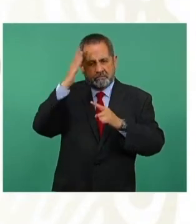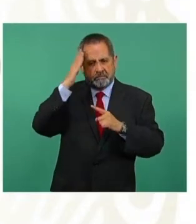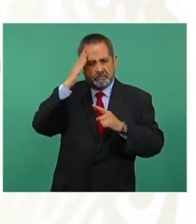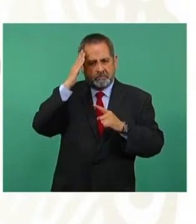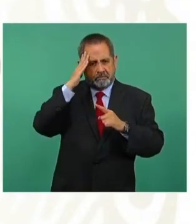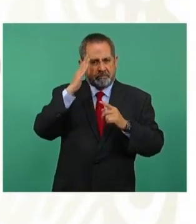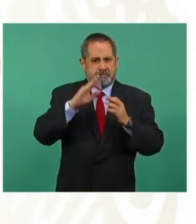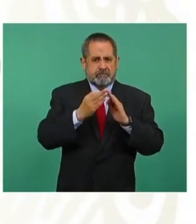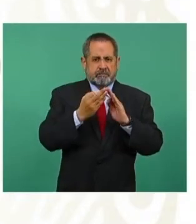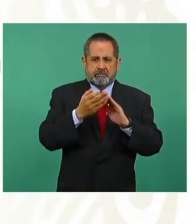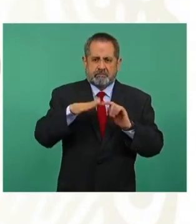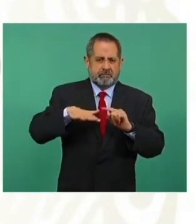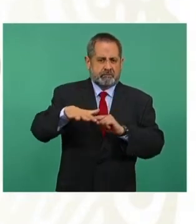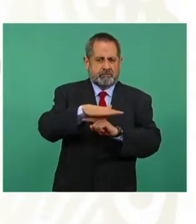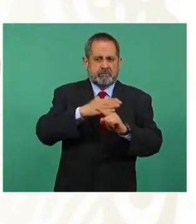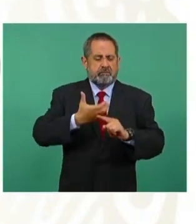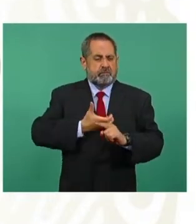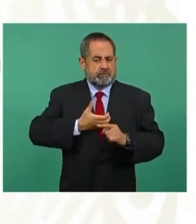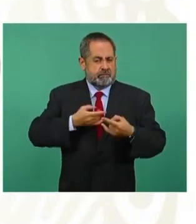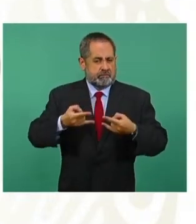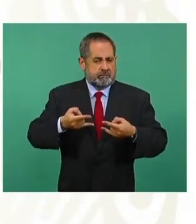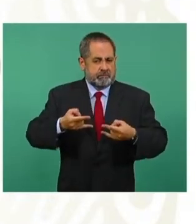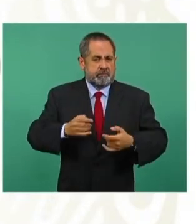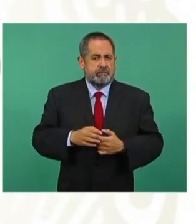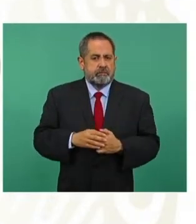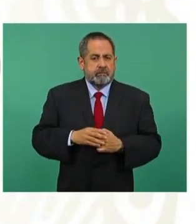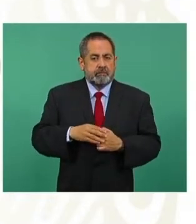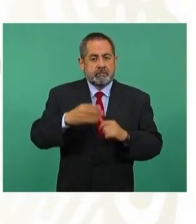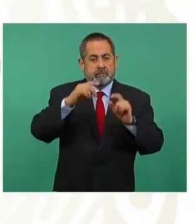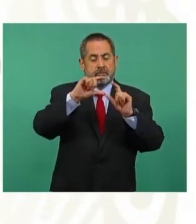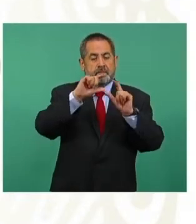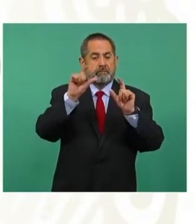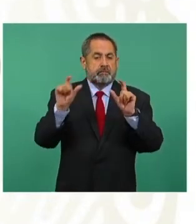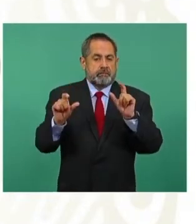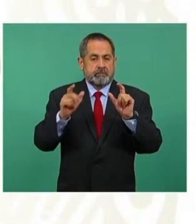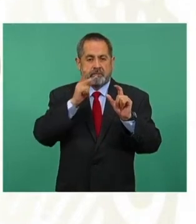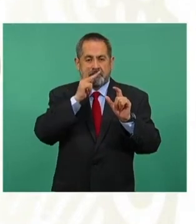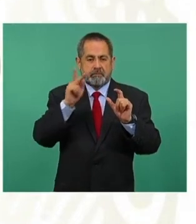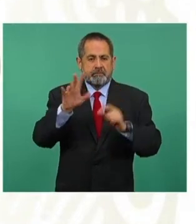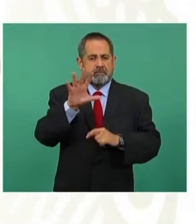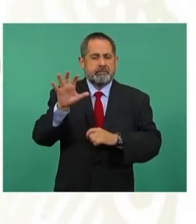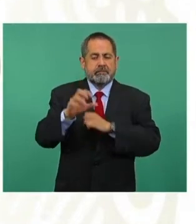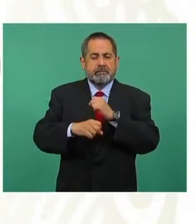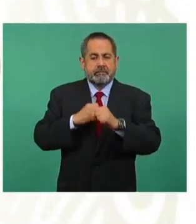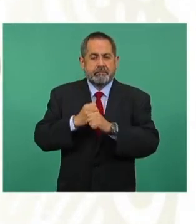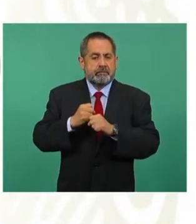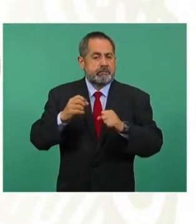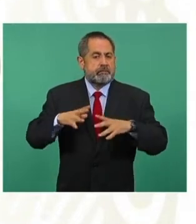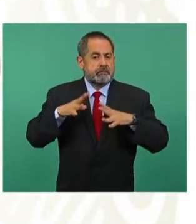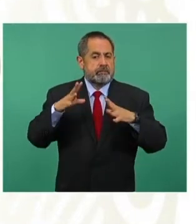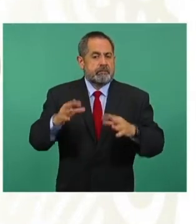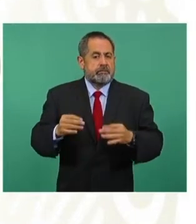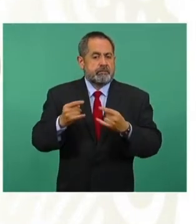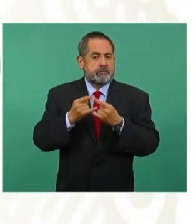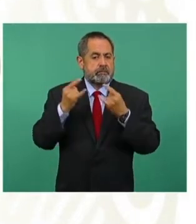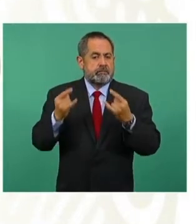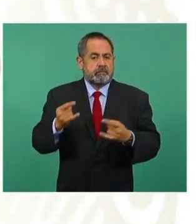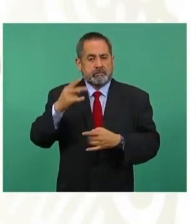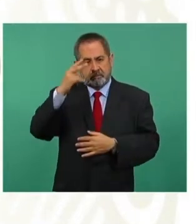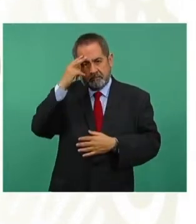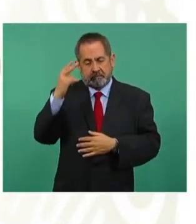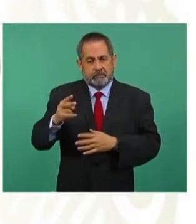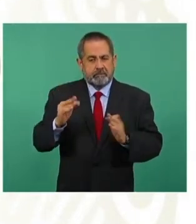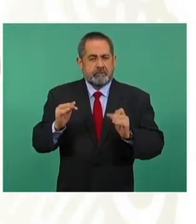Sagrario Metropolitano. En el contorno superior, en dos líneas, la leyenda 500 años de memoria histórica y